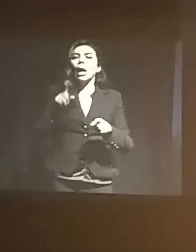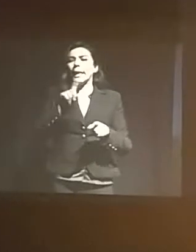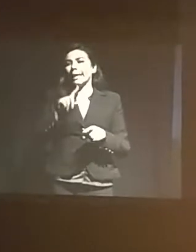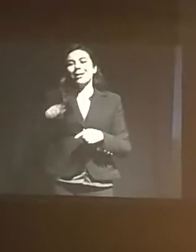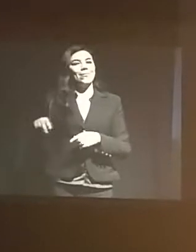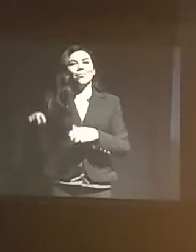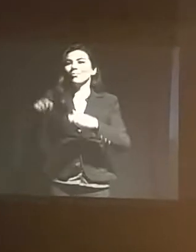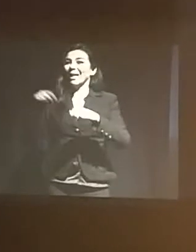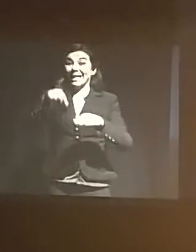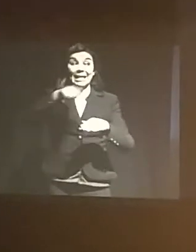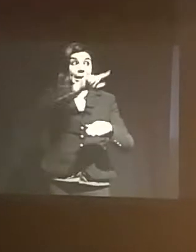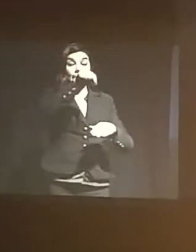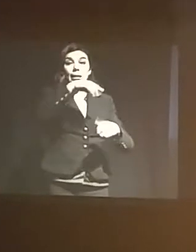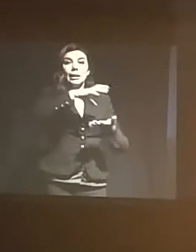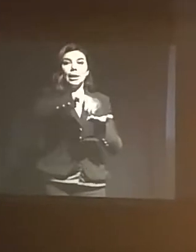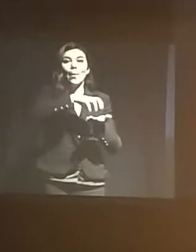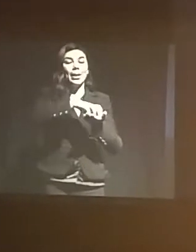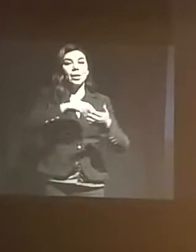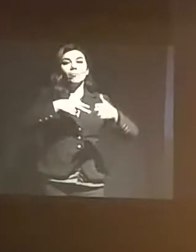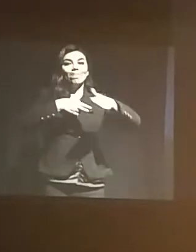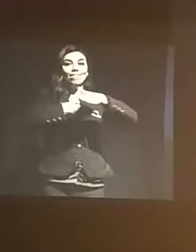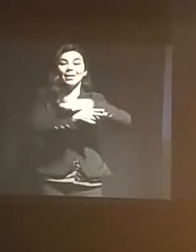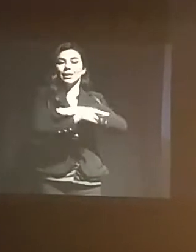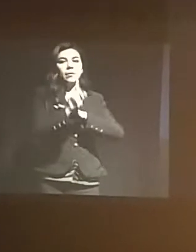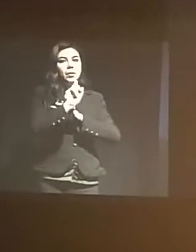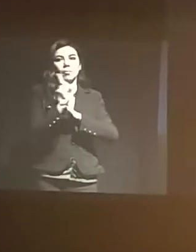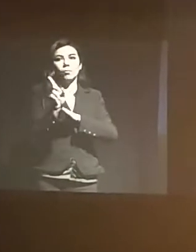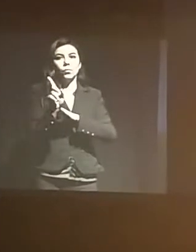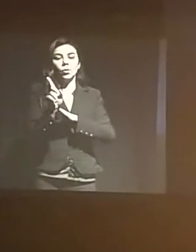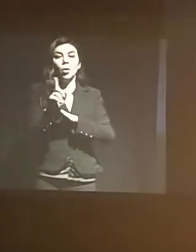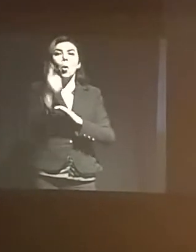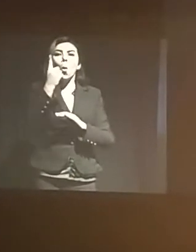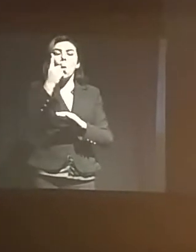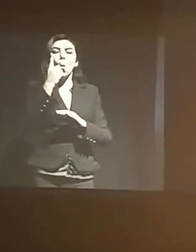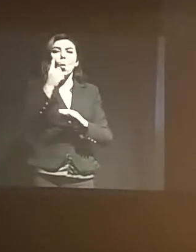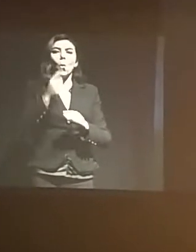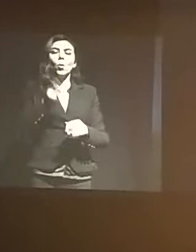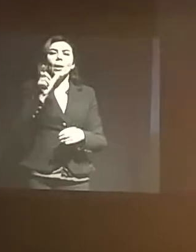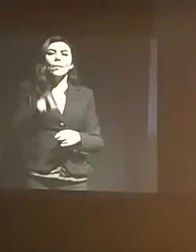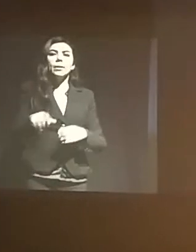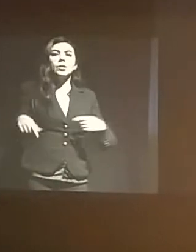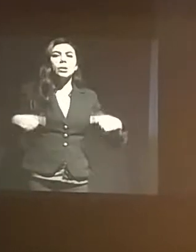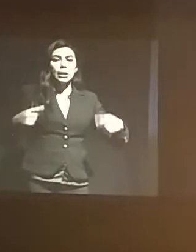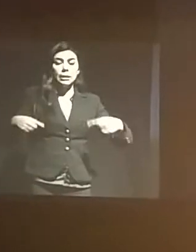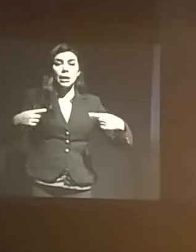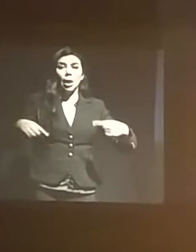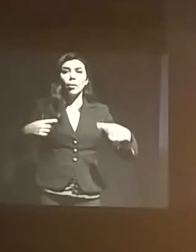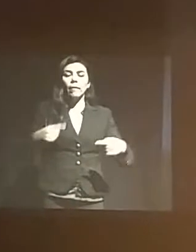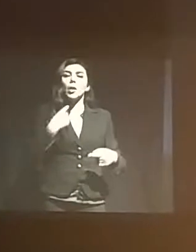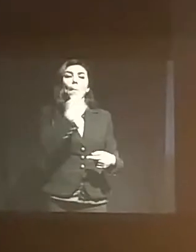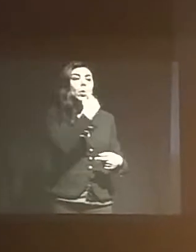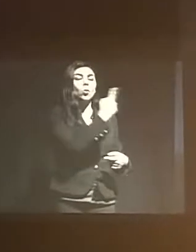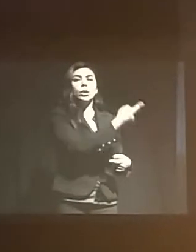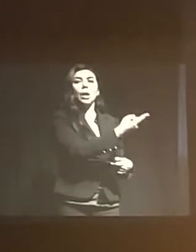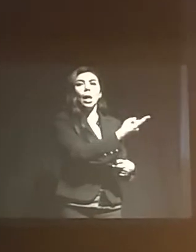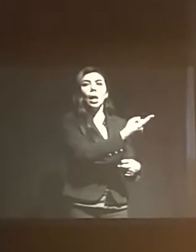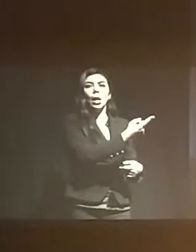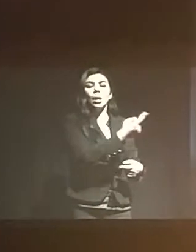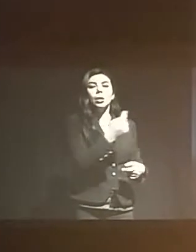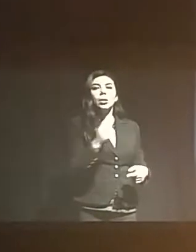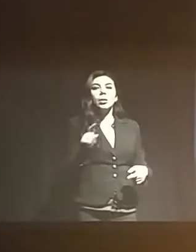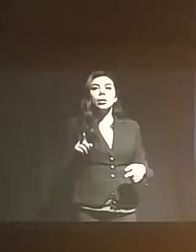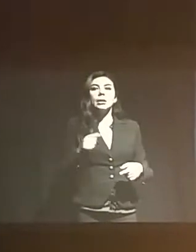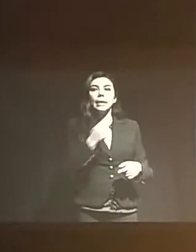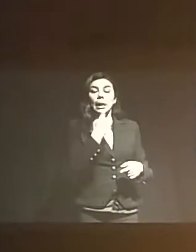poco accesible que es. Vino una persona en silla de ruedas a preguntar algo y cuando sale, sale por el